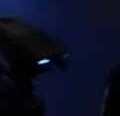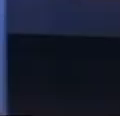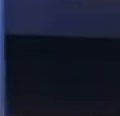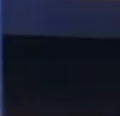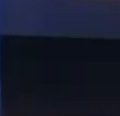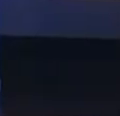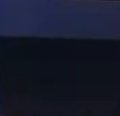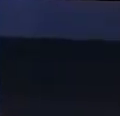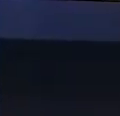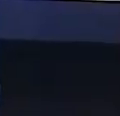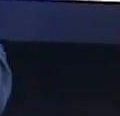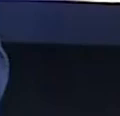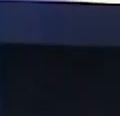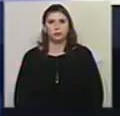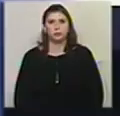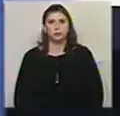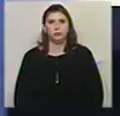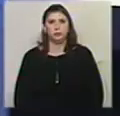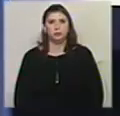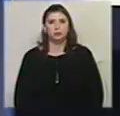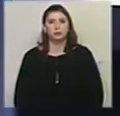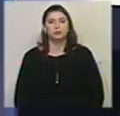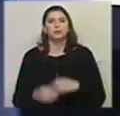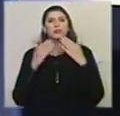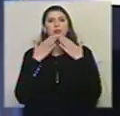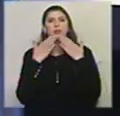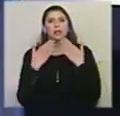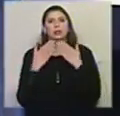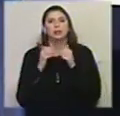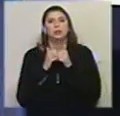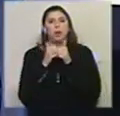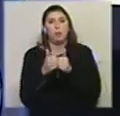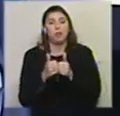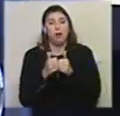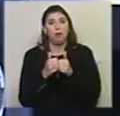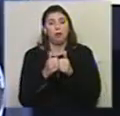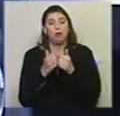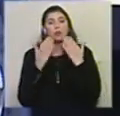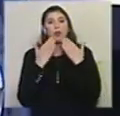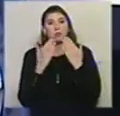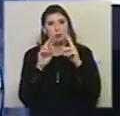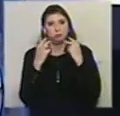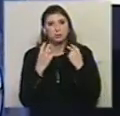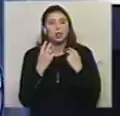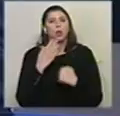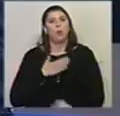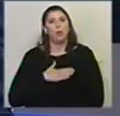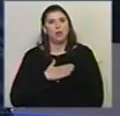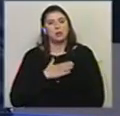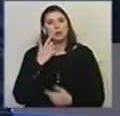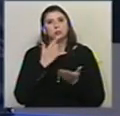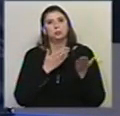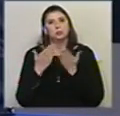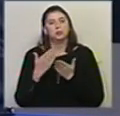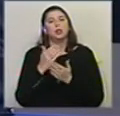Señores, gracias por acompañarnos, gracias por estar ahí. Es un gusto recibir esta noche al doctor Miguel